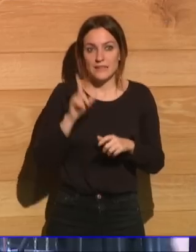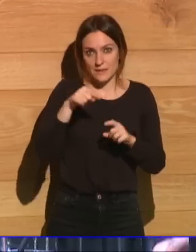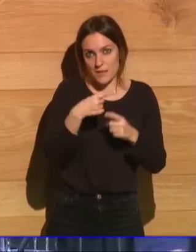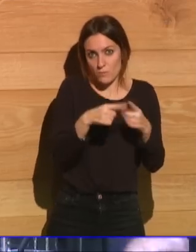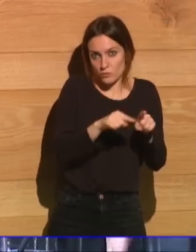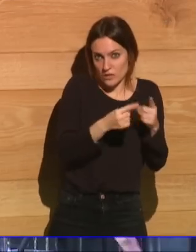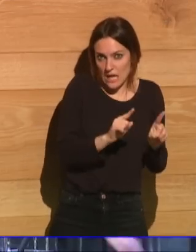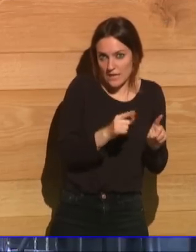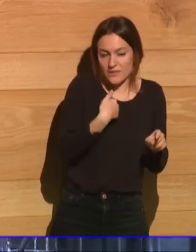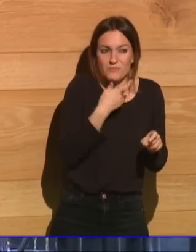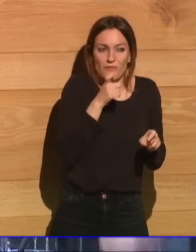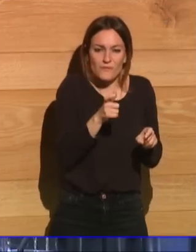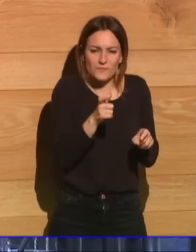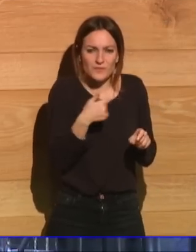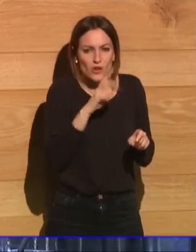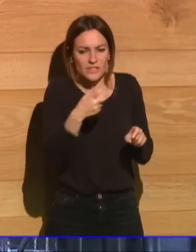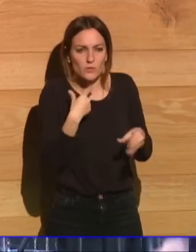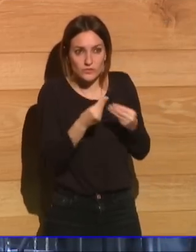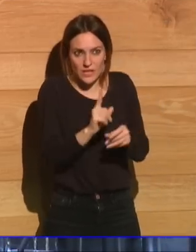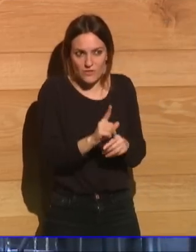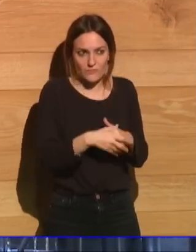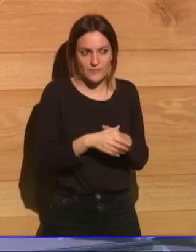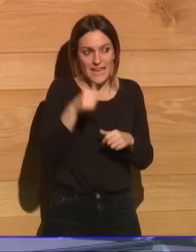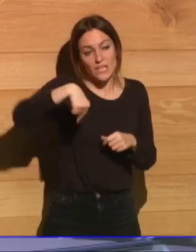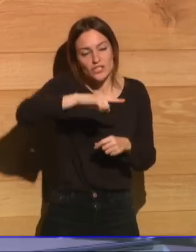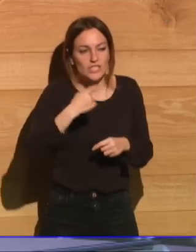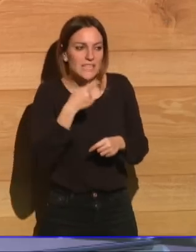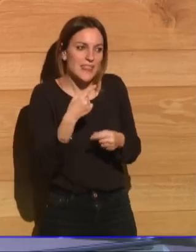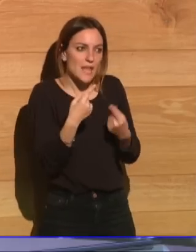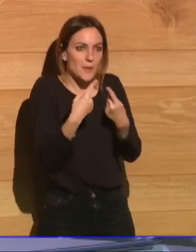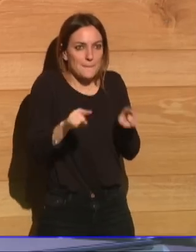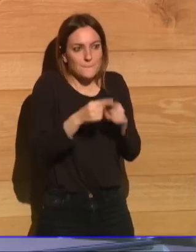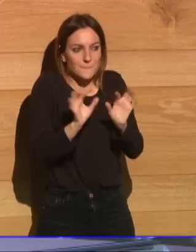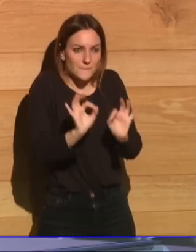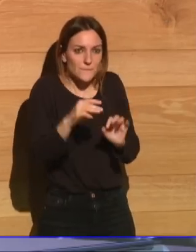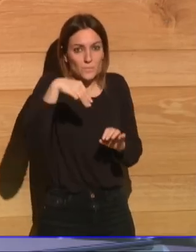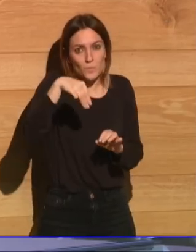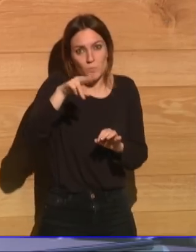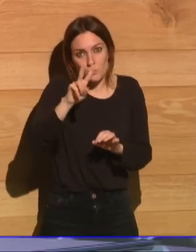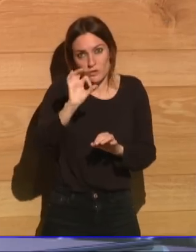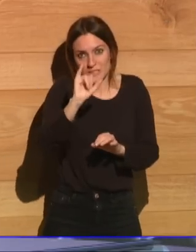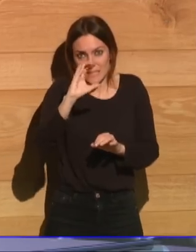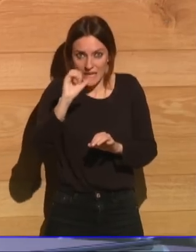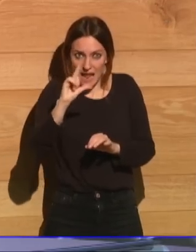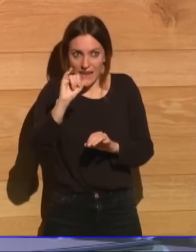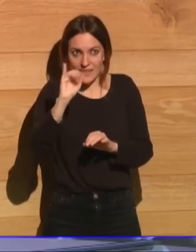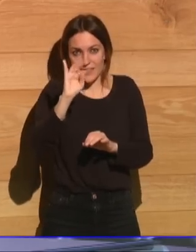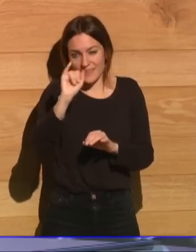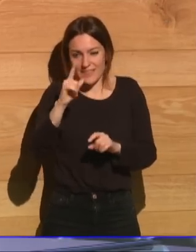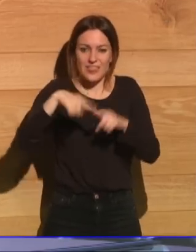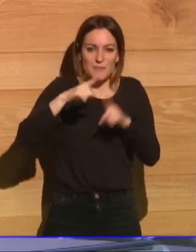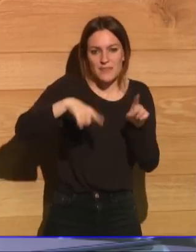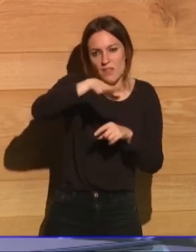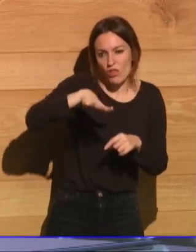cómo traducirlo. No, igual, whimsicality. whimsicality. Es que aquí se dice whimsicality. Se puede decir whimsicality, se puede decir whimsicality. Depende también de las zonas.